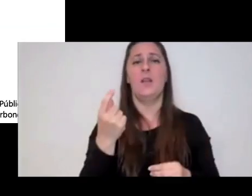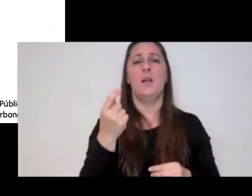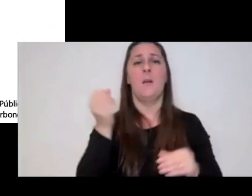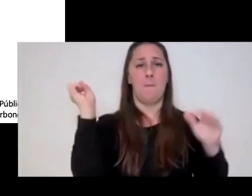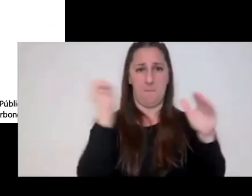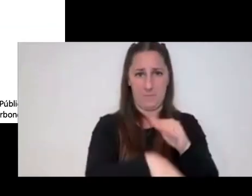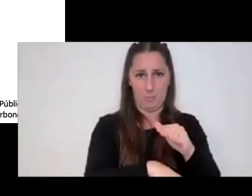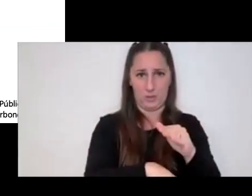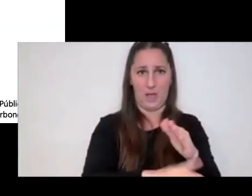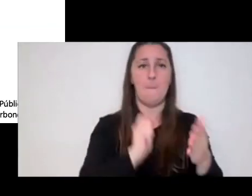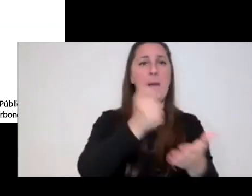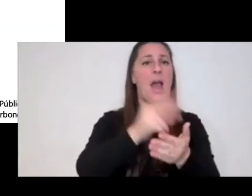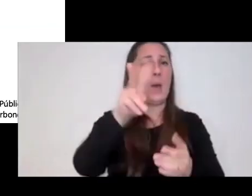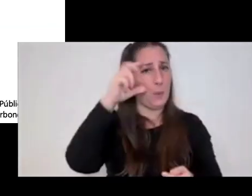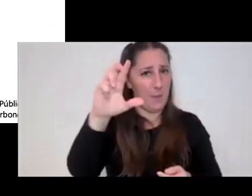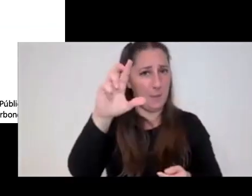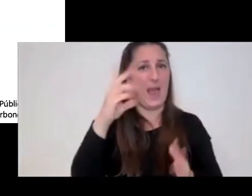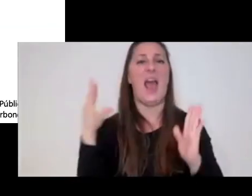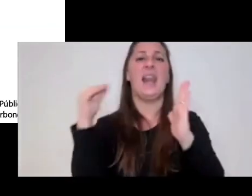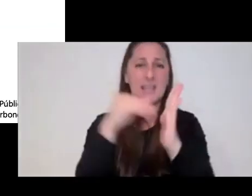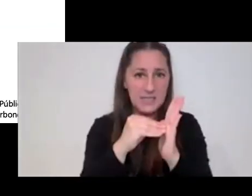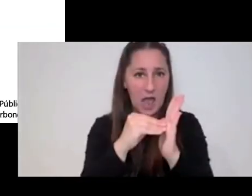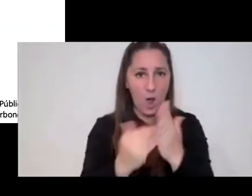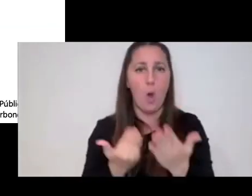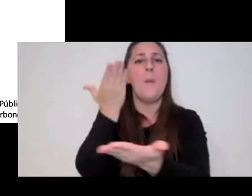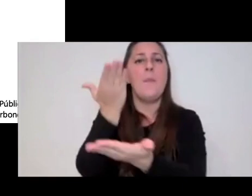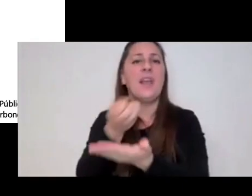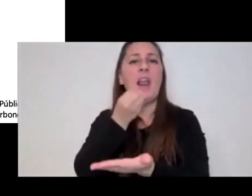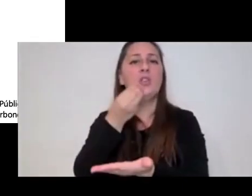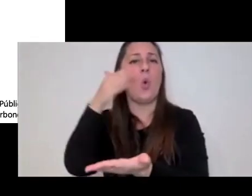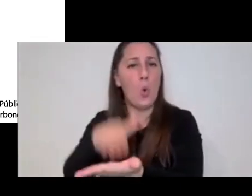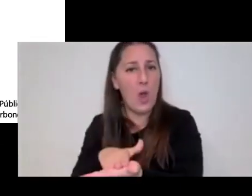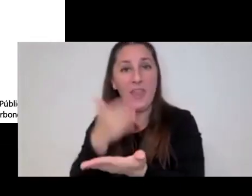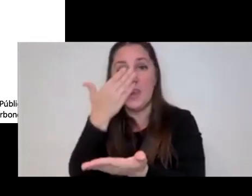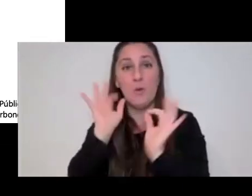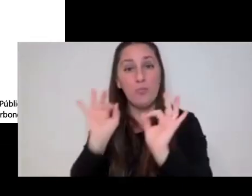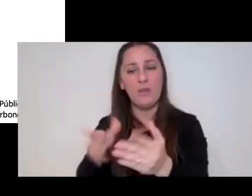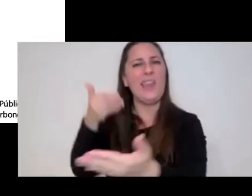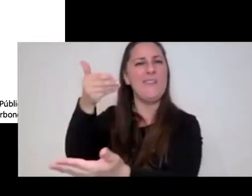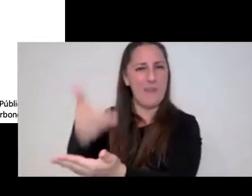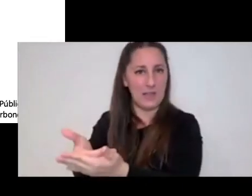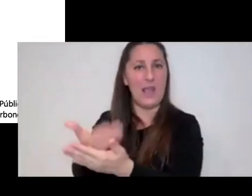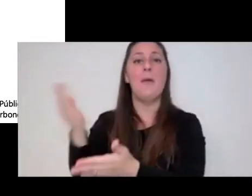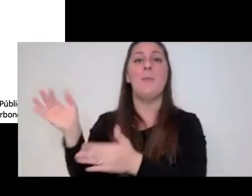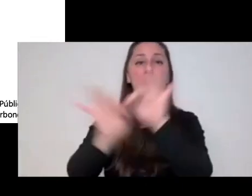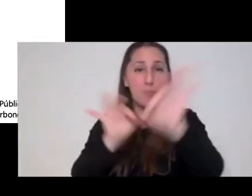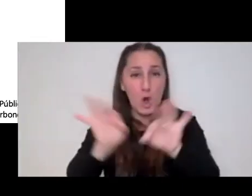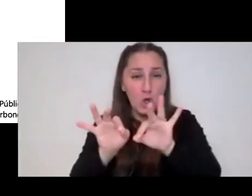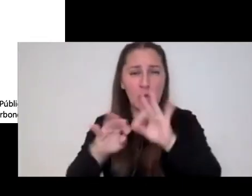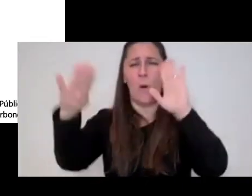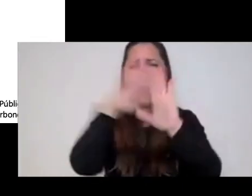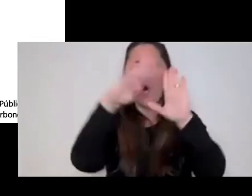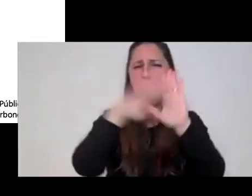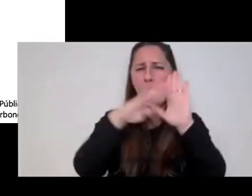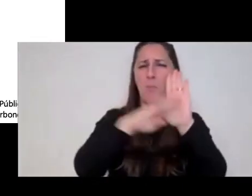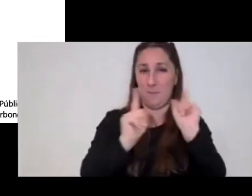BEP, registrarlos, presentar la declaración jurada e invertir. Y además el proyecto tiene que tener todas las condiciones que yo les comenté. Tiene que